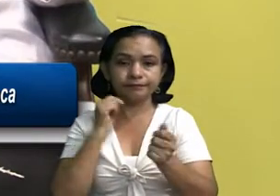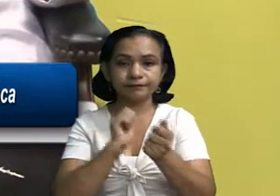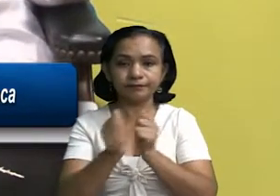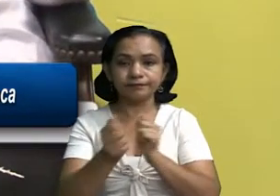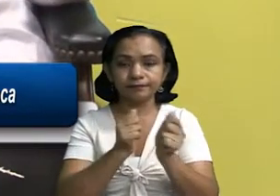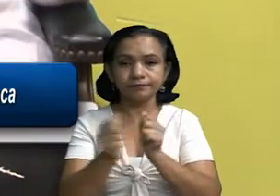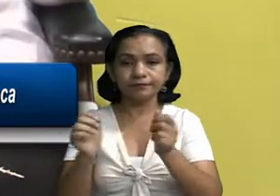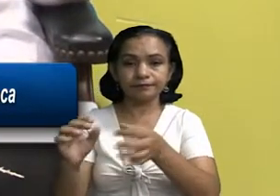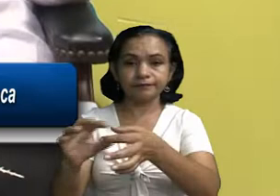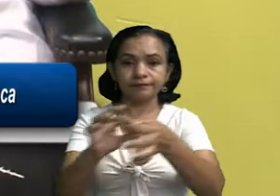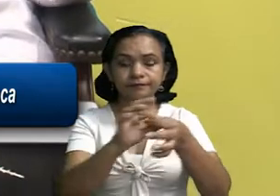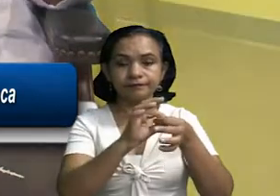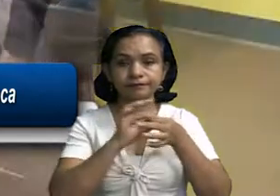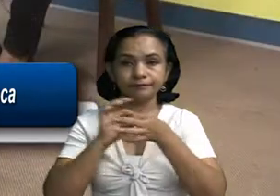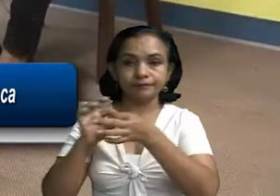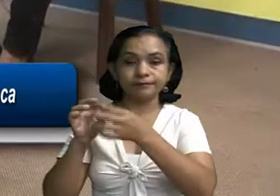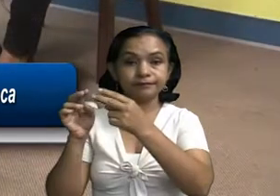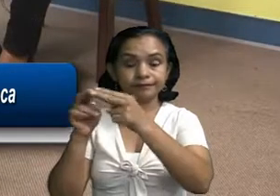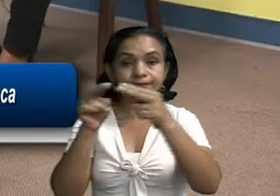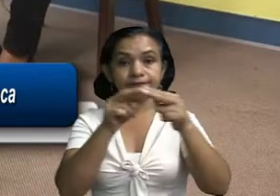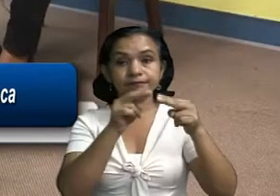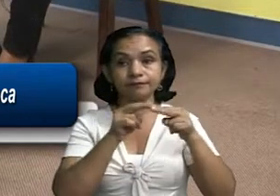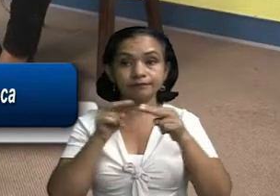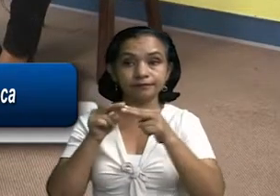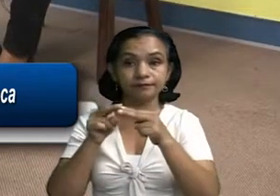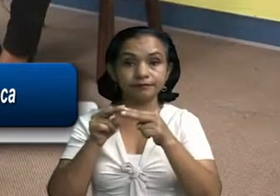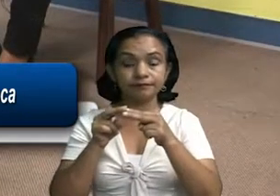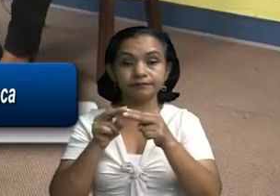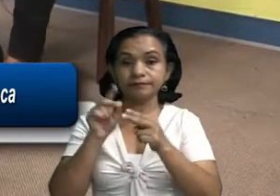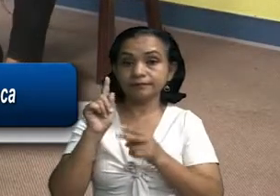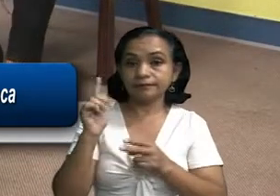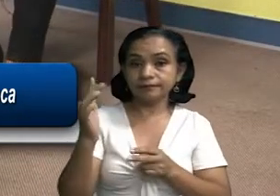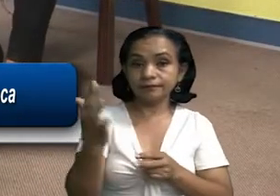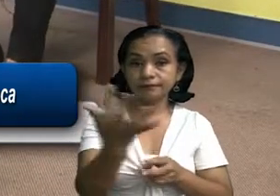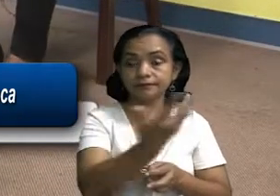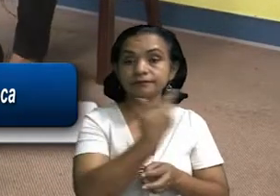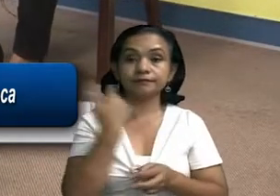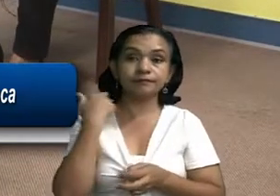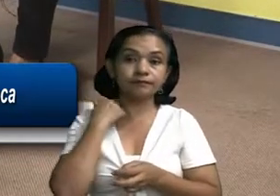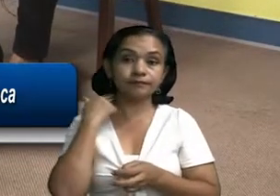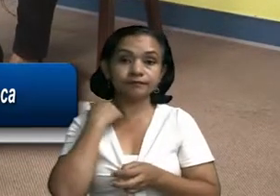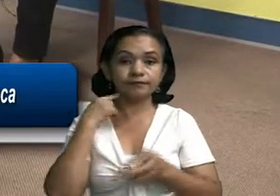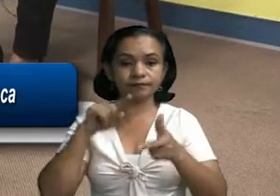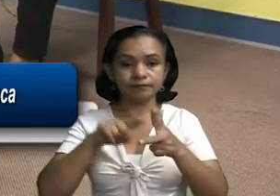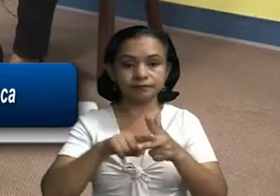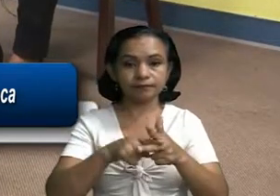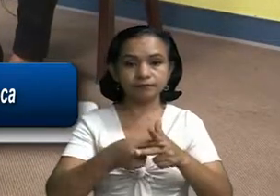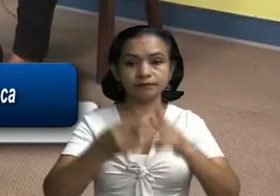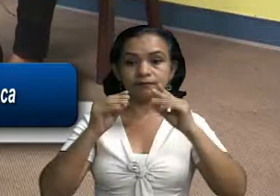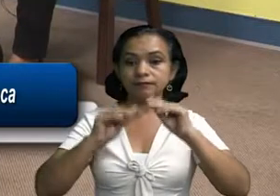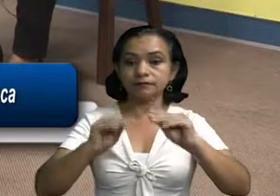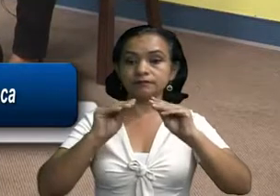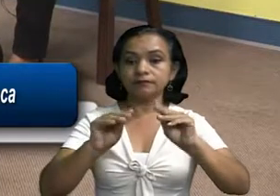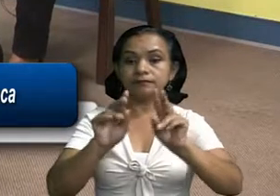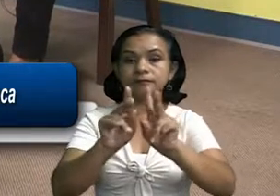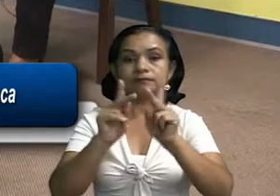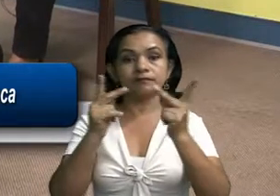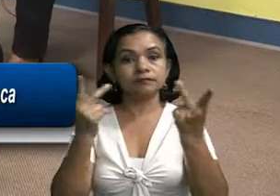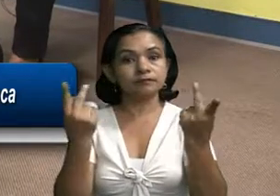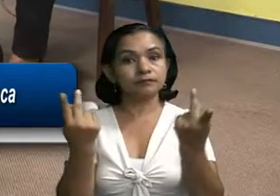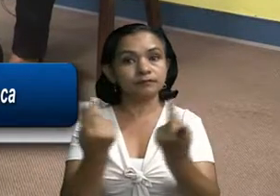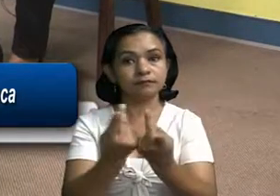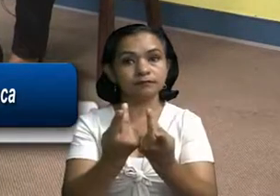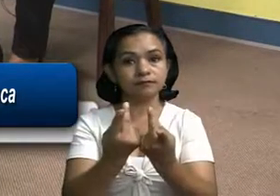bastante tiempo juntos, en contacto. Y la mayoría de nosotros tenemos que empezar a educar a nuestra población,